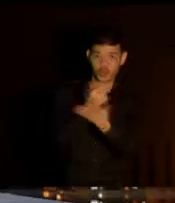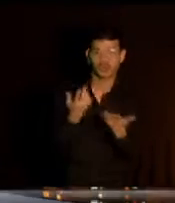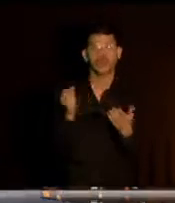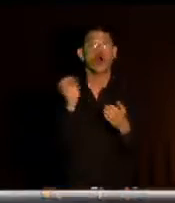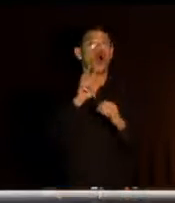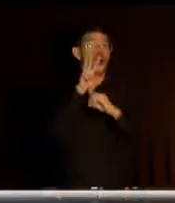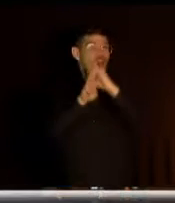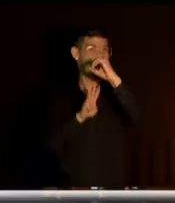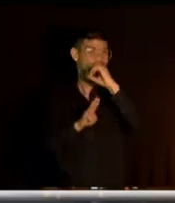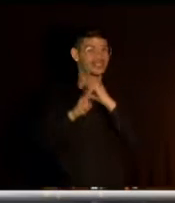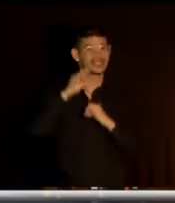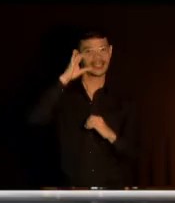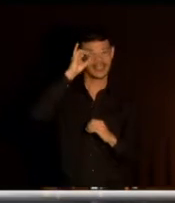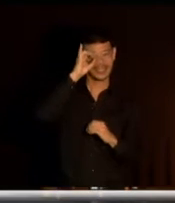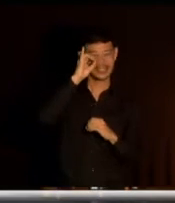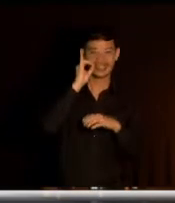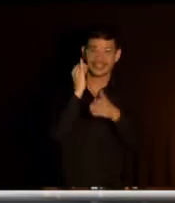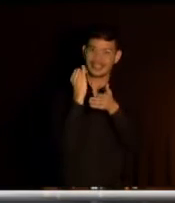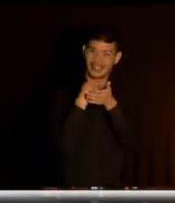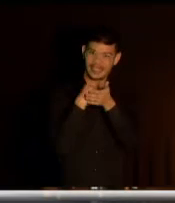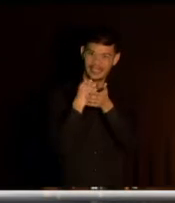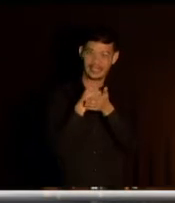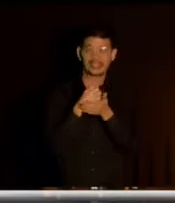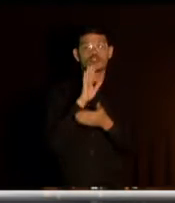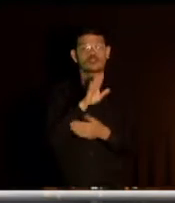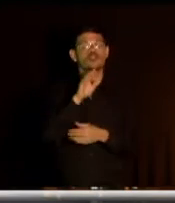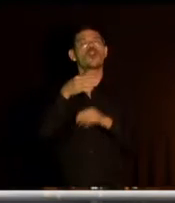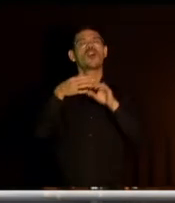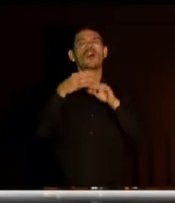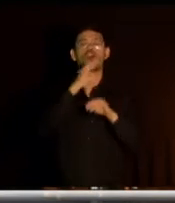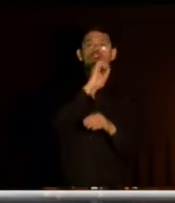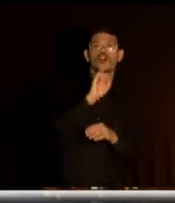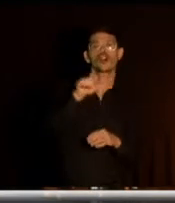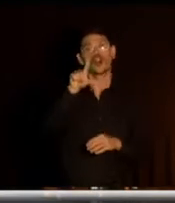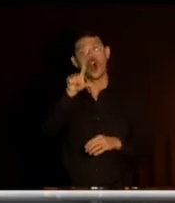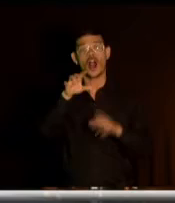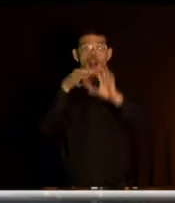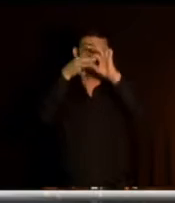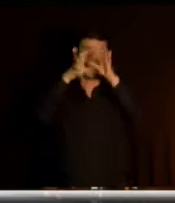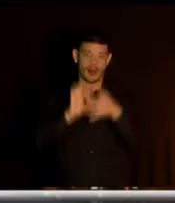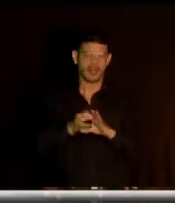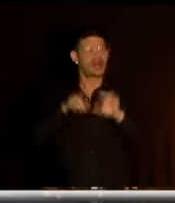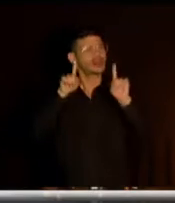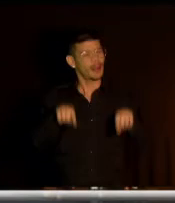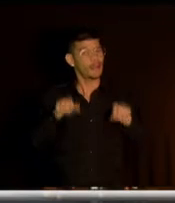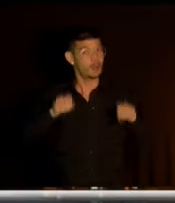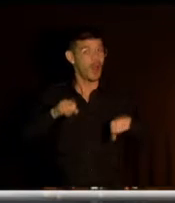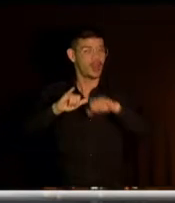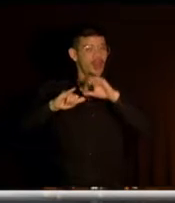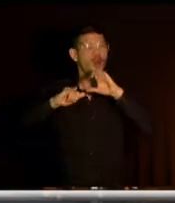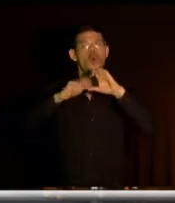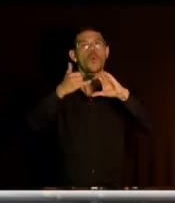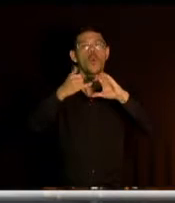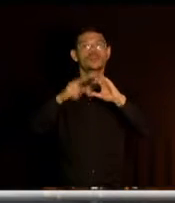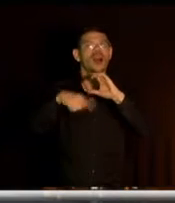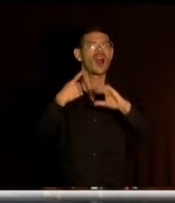Paralímpico. También pueden hacernos llegar todas sus preguntas, todas sus inquietudes al WhatsApp, al número, mucha atención,